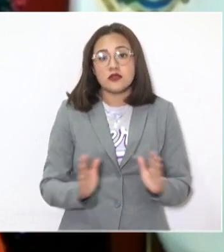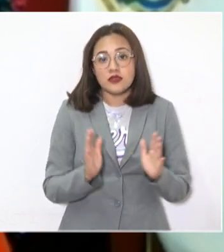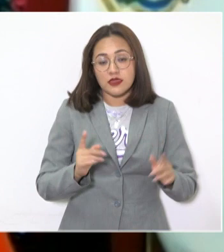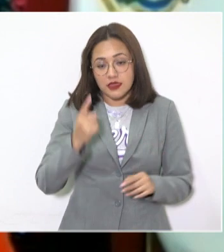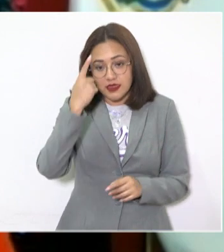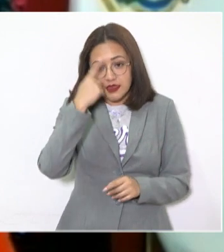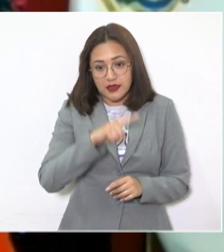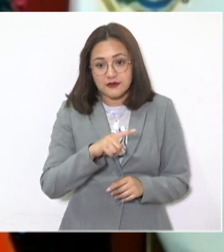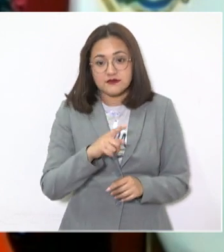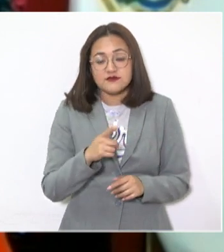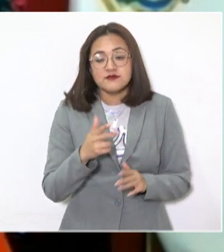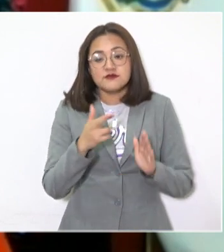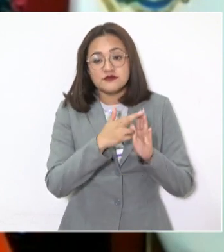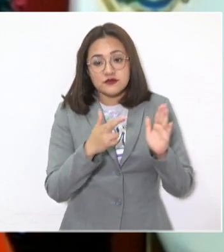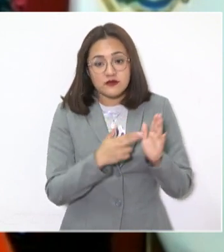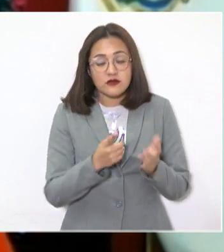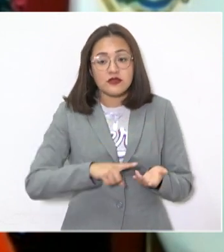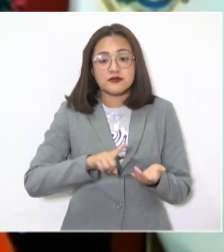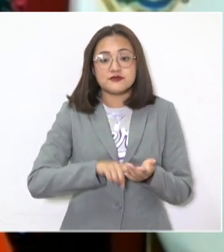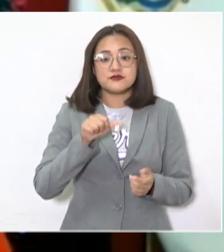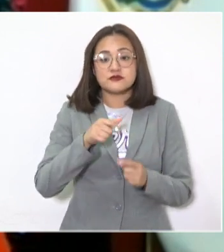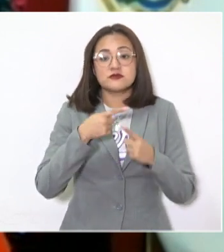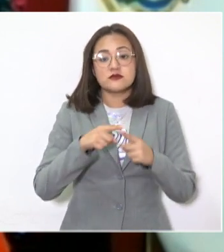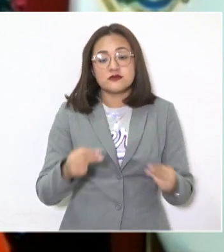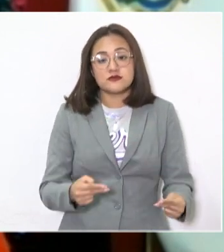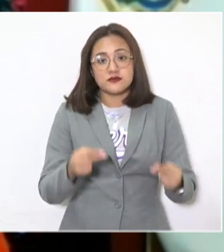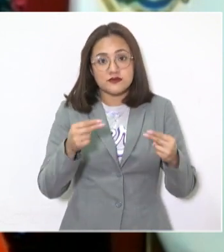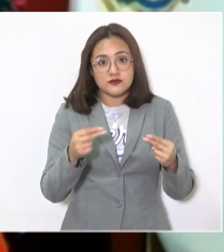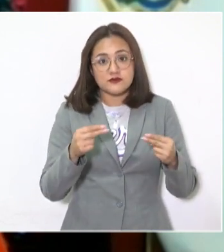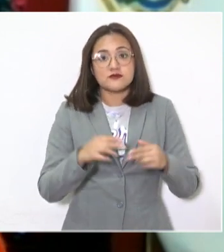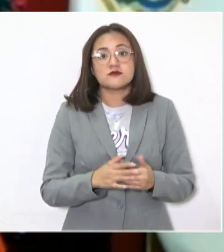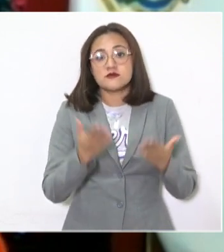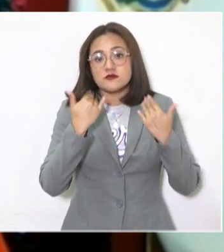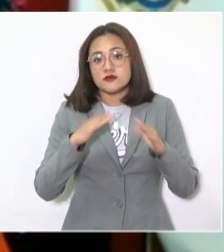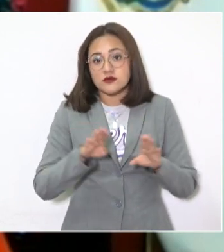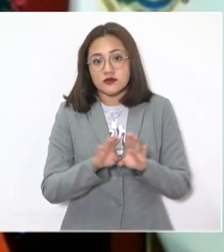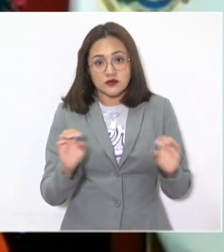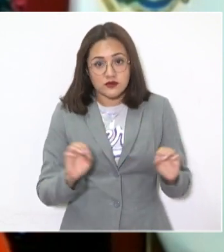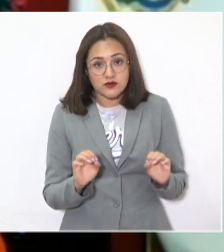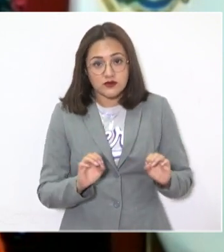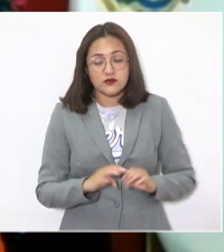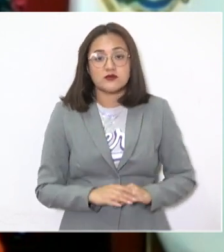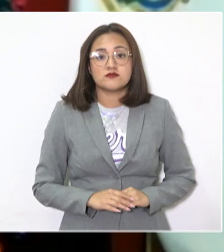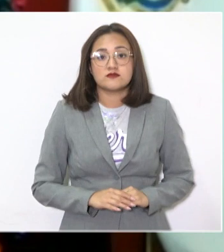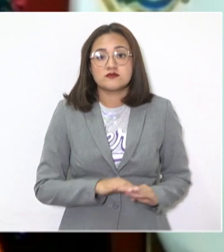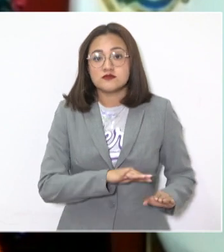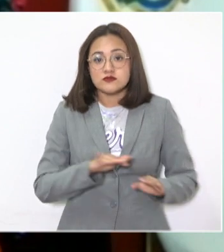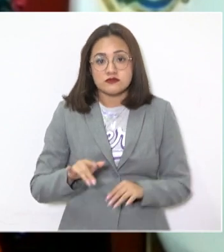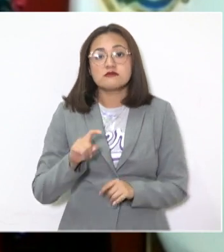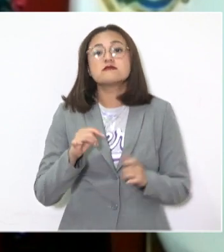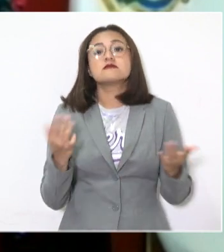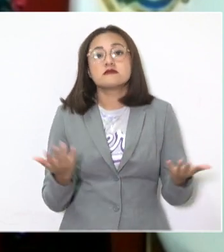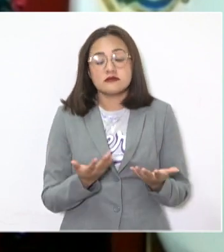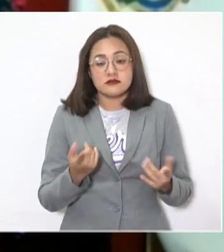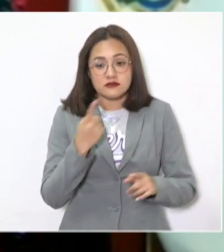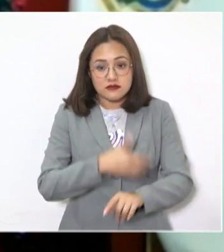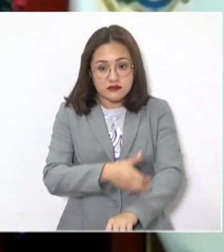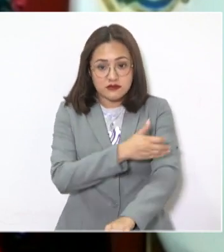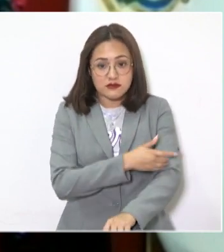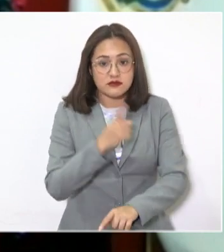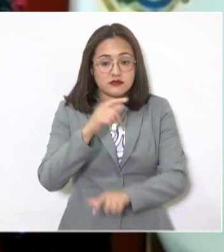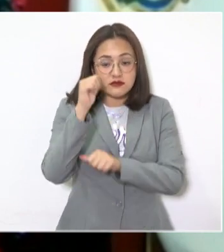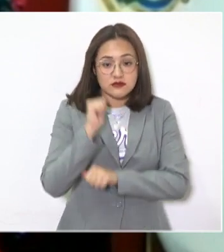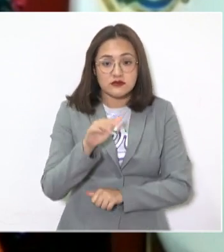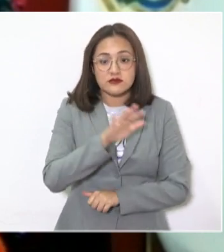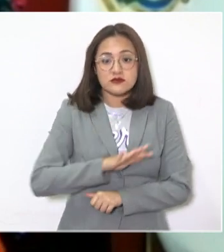de medidas sanitarias en 16 distintos giros comerciales. No hubo clausuras, sí se llevó a cabo el acompañamiento a